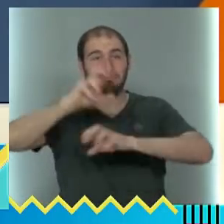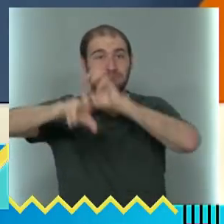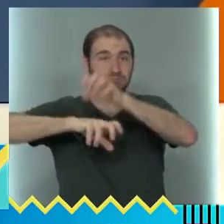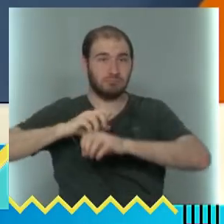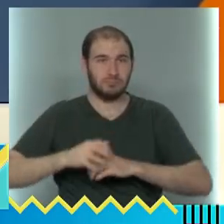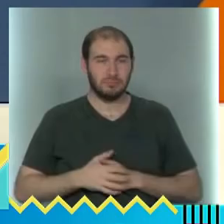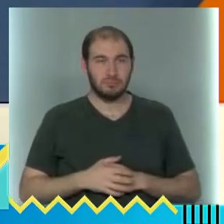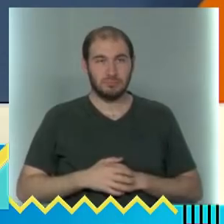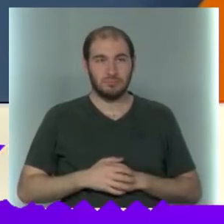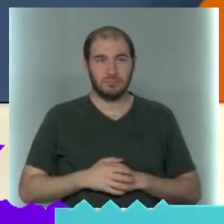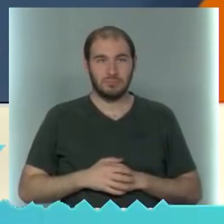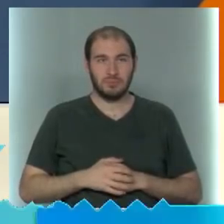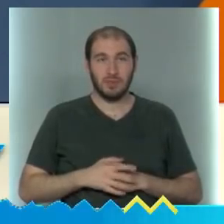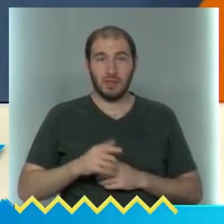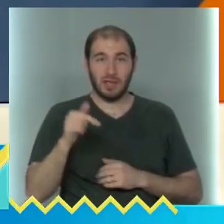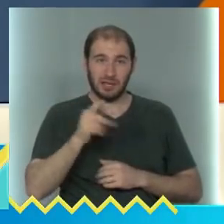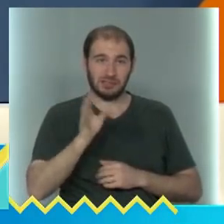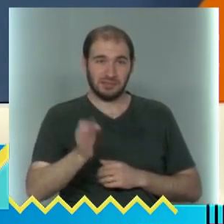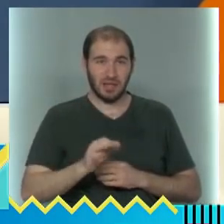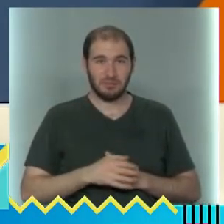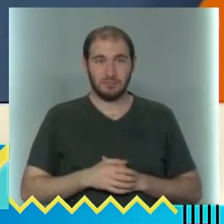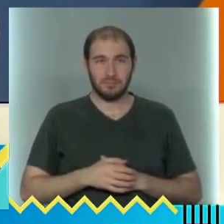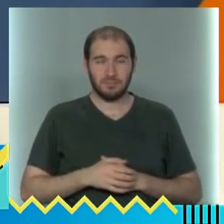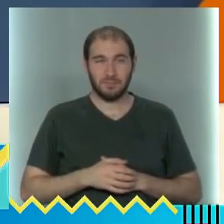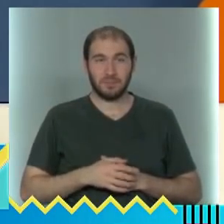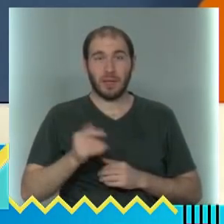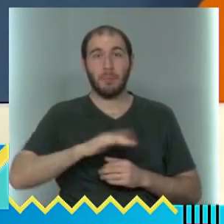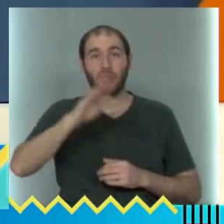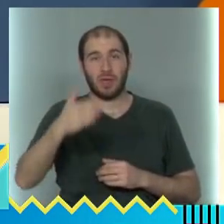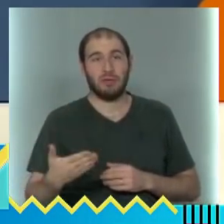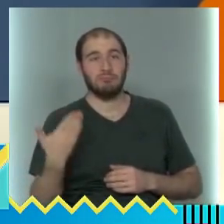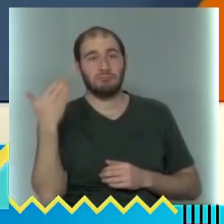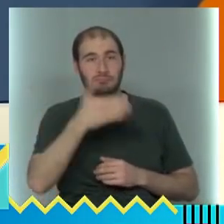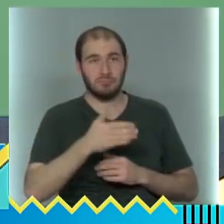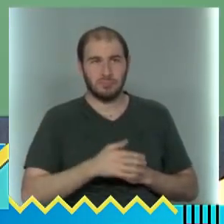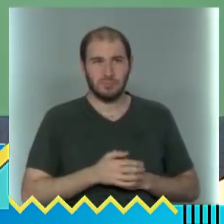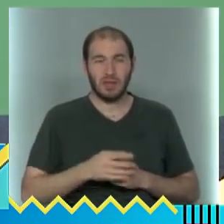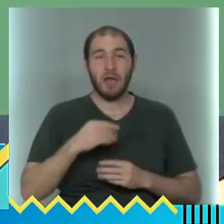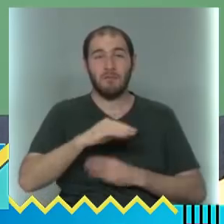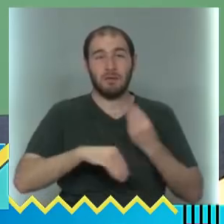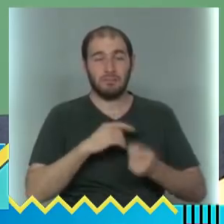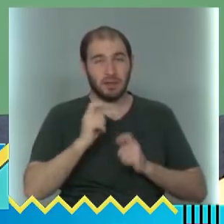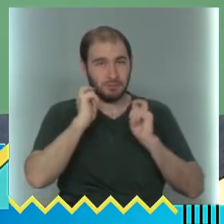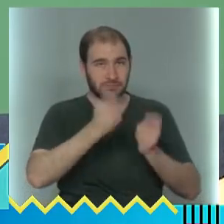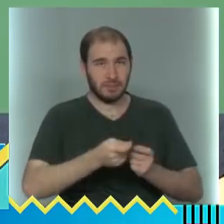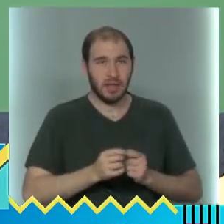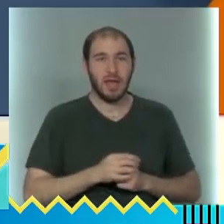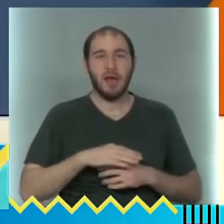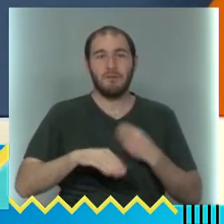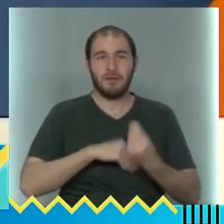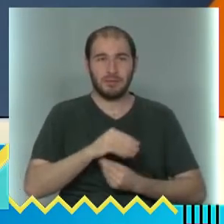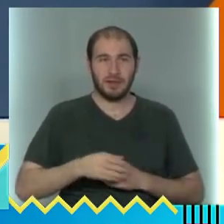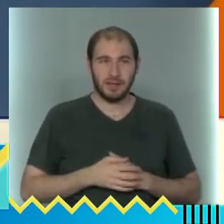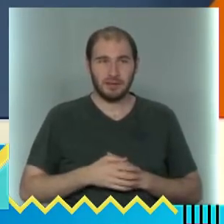Parkinson. Y él salía, se iba a la montaña, decía ya ven a la familia, por